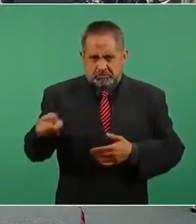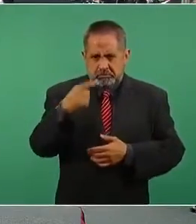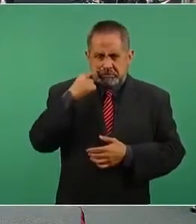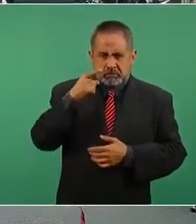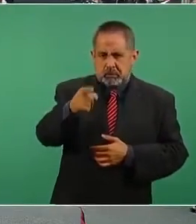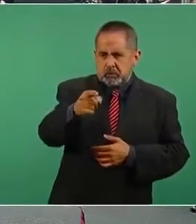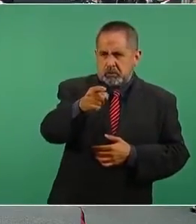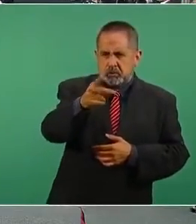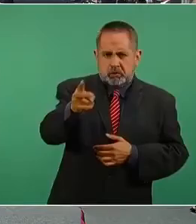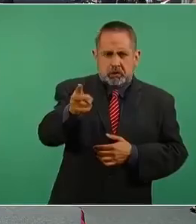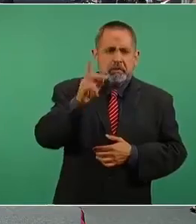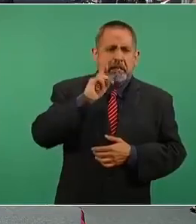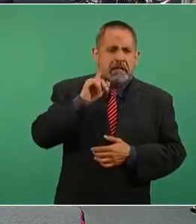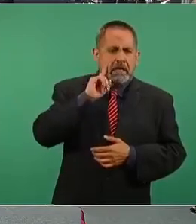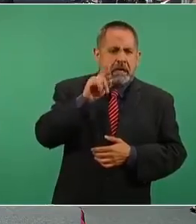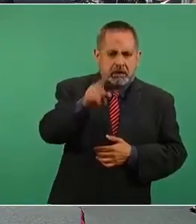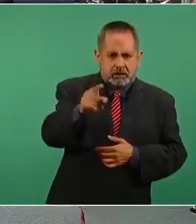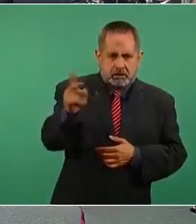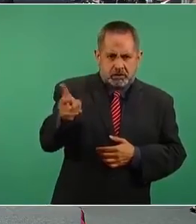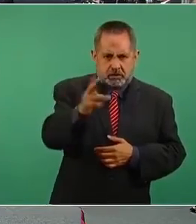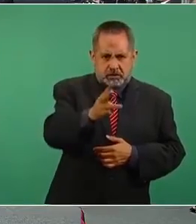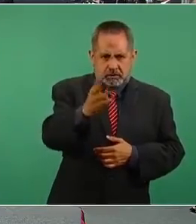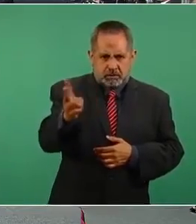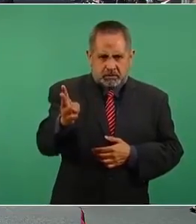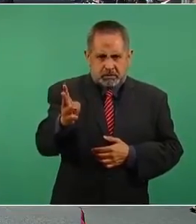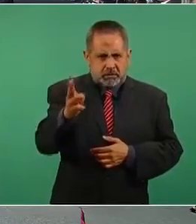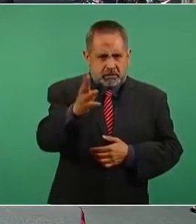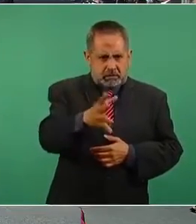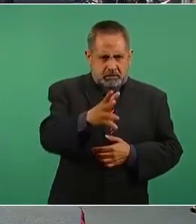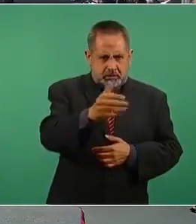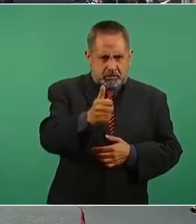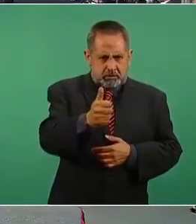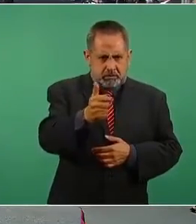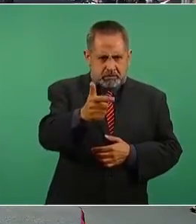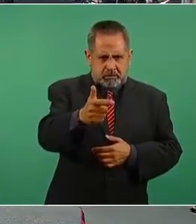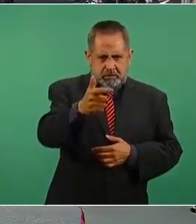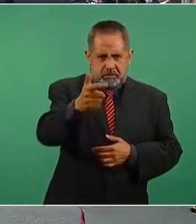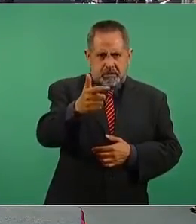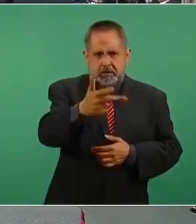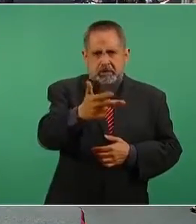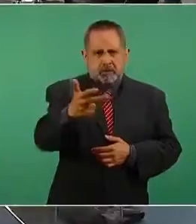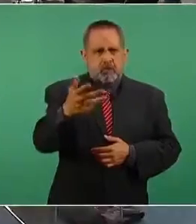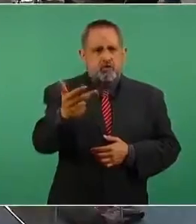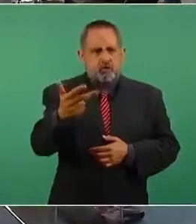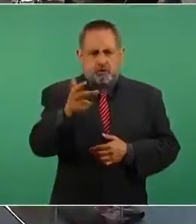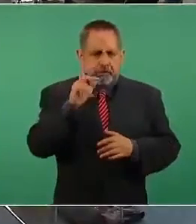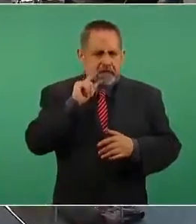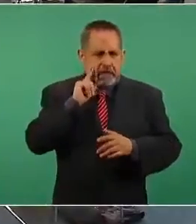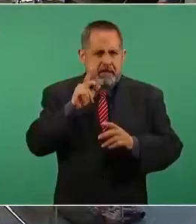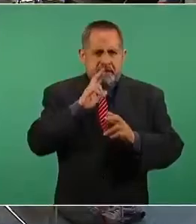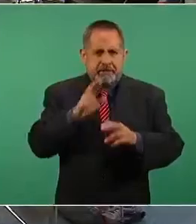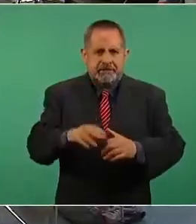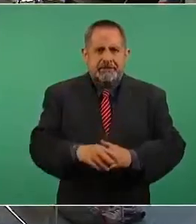mira, 1 mañana, 2, 3, 4, 5, 6, 7, 8.